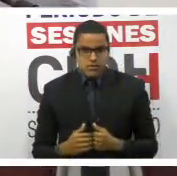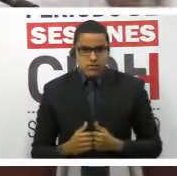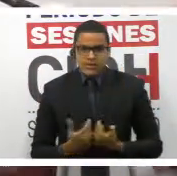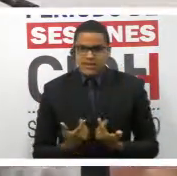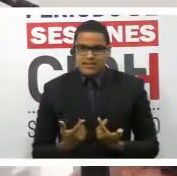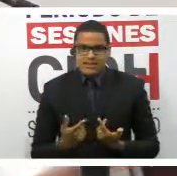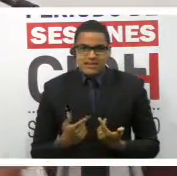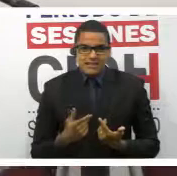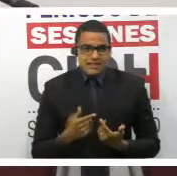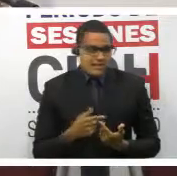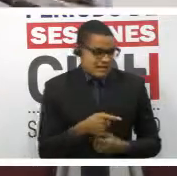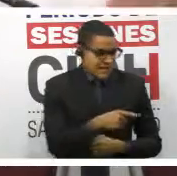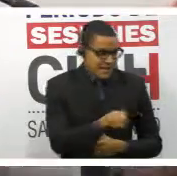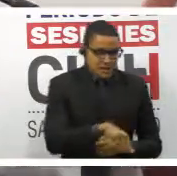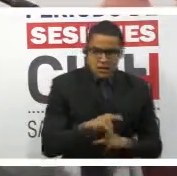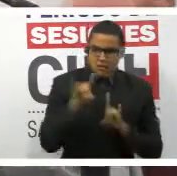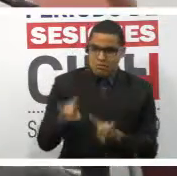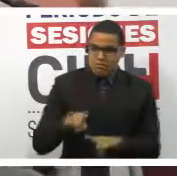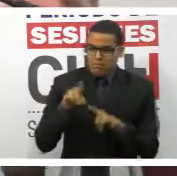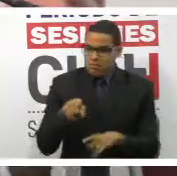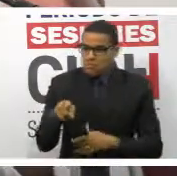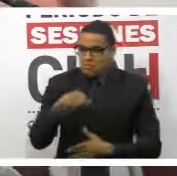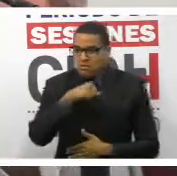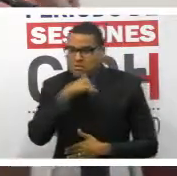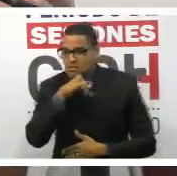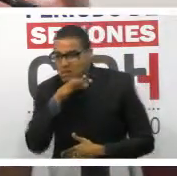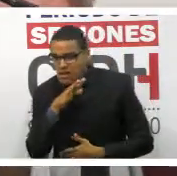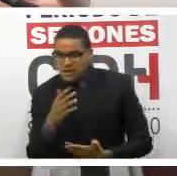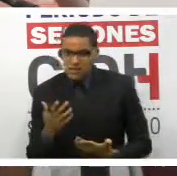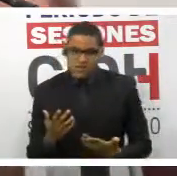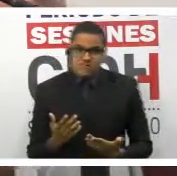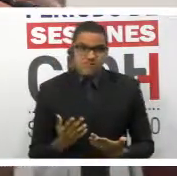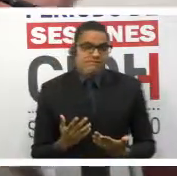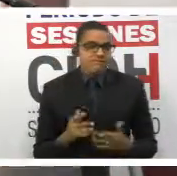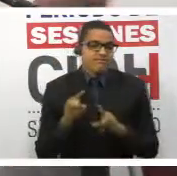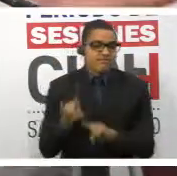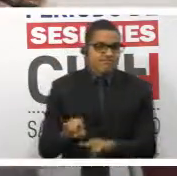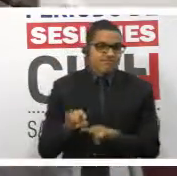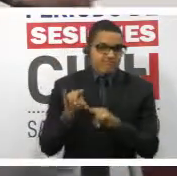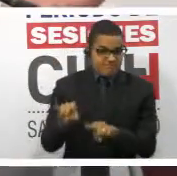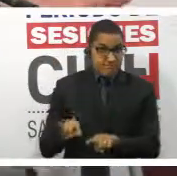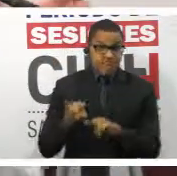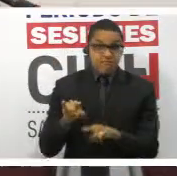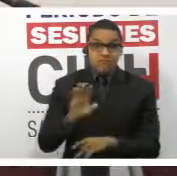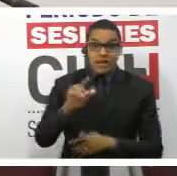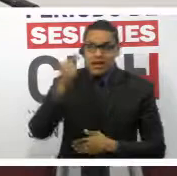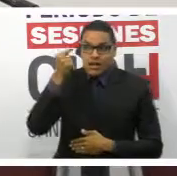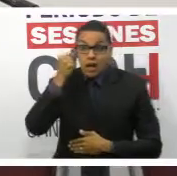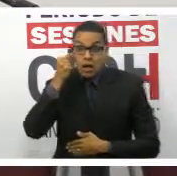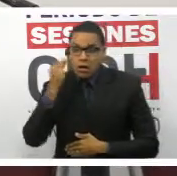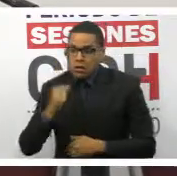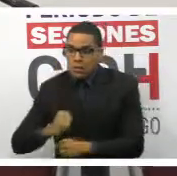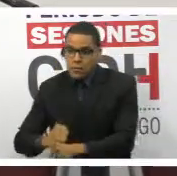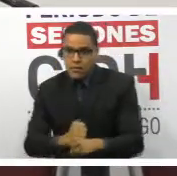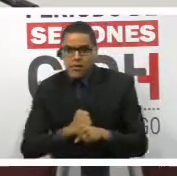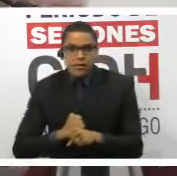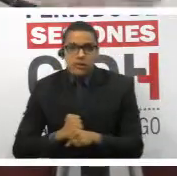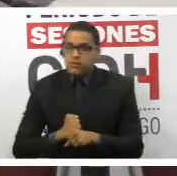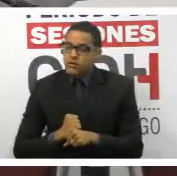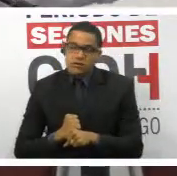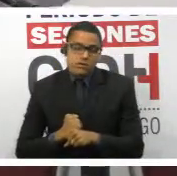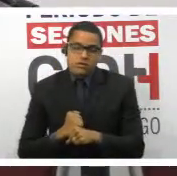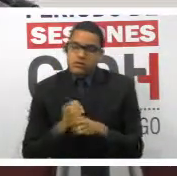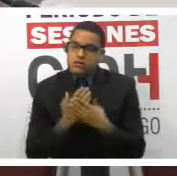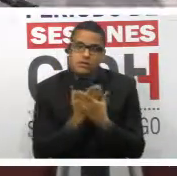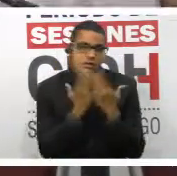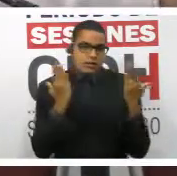vive en malas condiciones de etcétera etcétera pero por otro lado el estado ni la justicia le da protección digamos para eso después de la